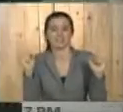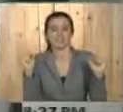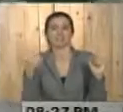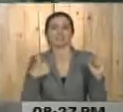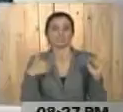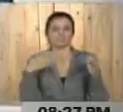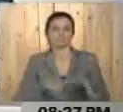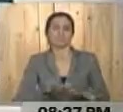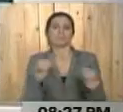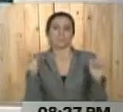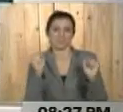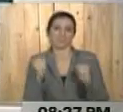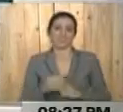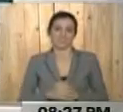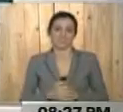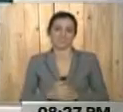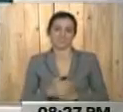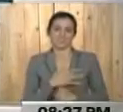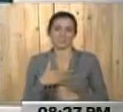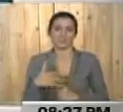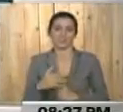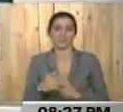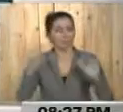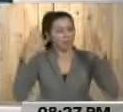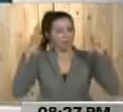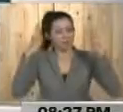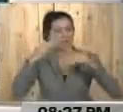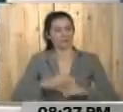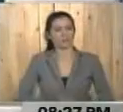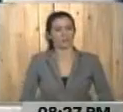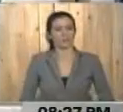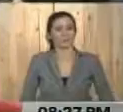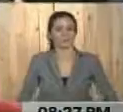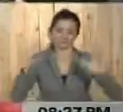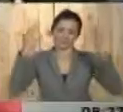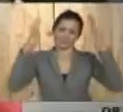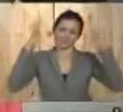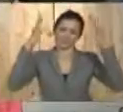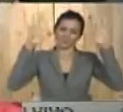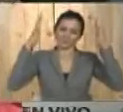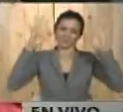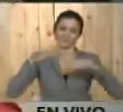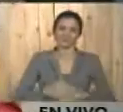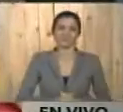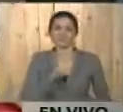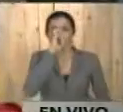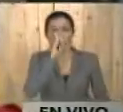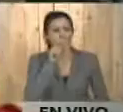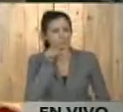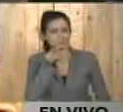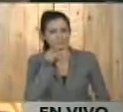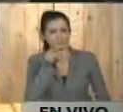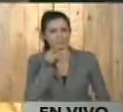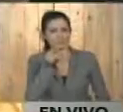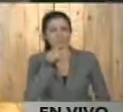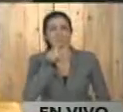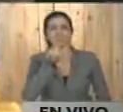Mérida. Excelente. Bueno, vamos a darle un aplauso a estos muchachos. ¿Tú qué edad tienes, Raylan?